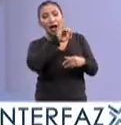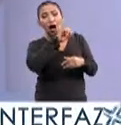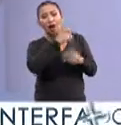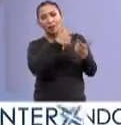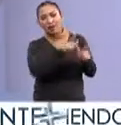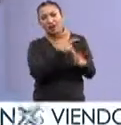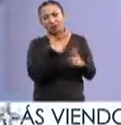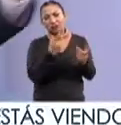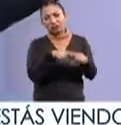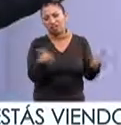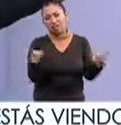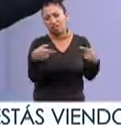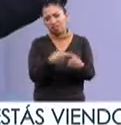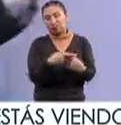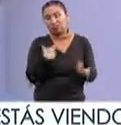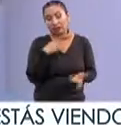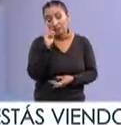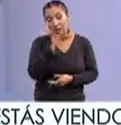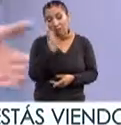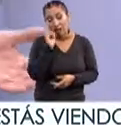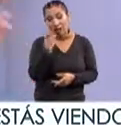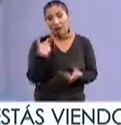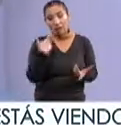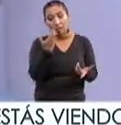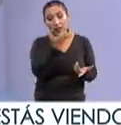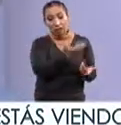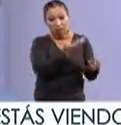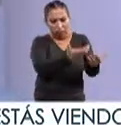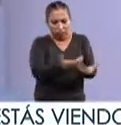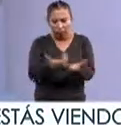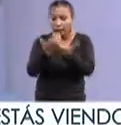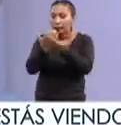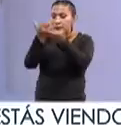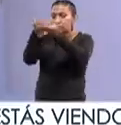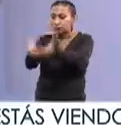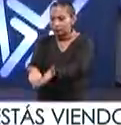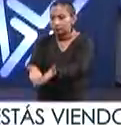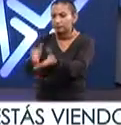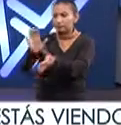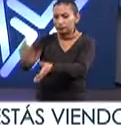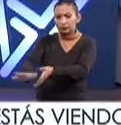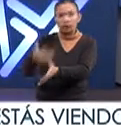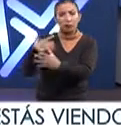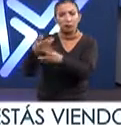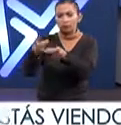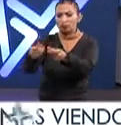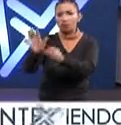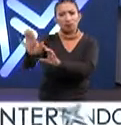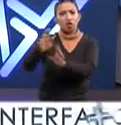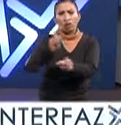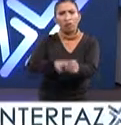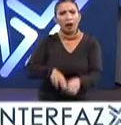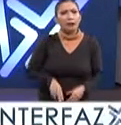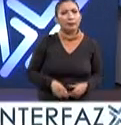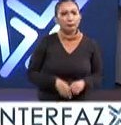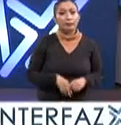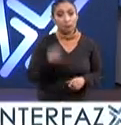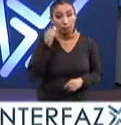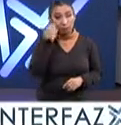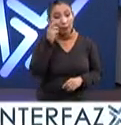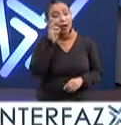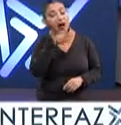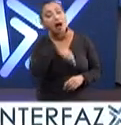ahora, porque de veras les pasó el dinero por las manos, lo pusieron en las arcas de la nación y tal. Yo quisiera ver